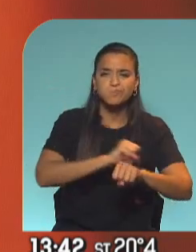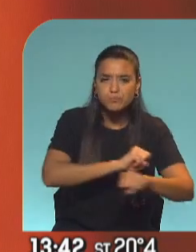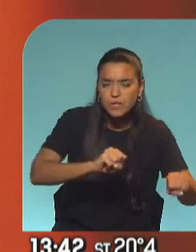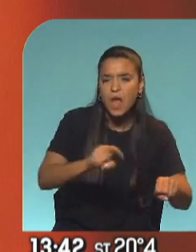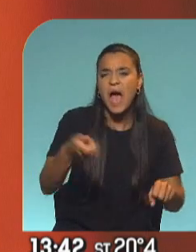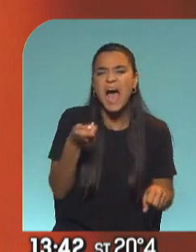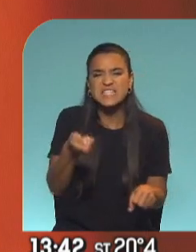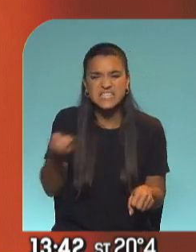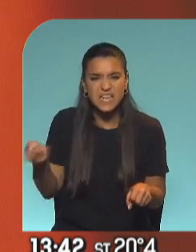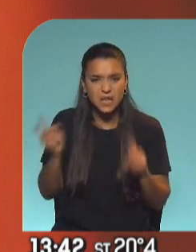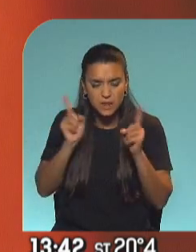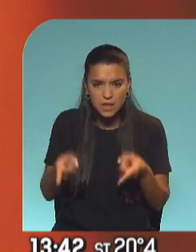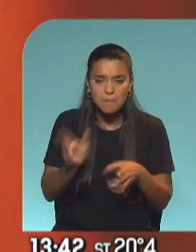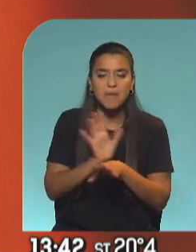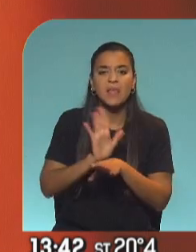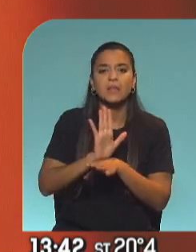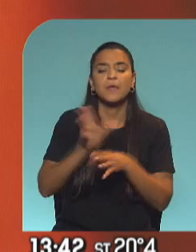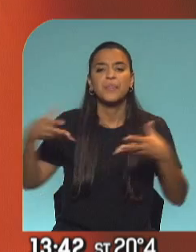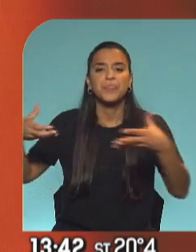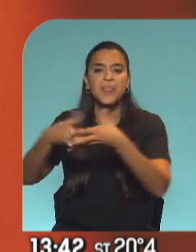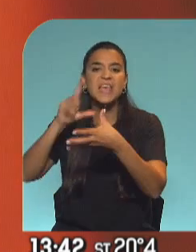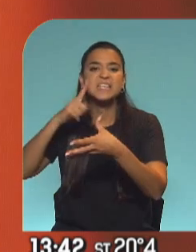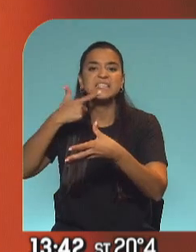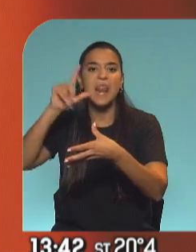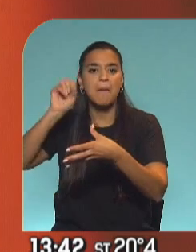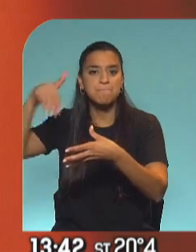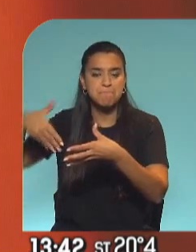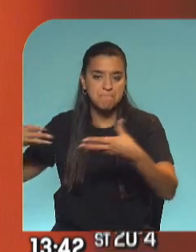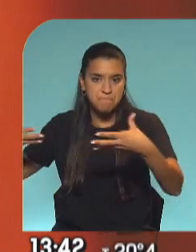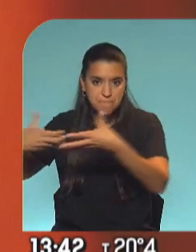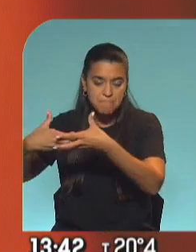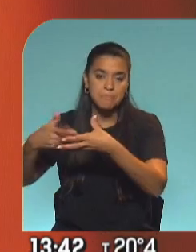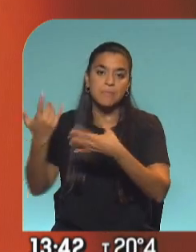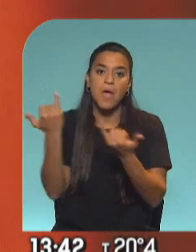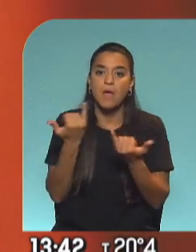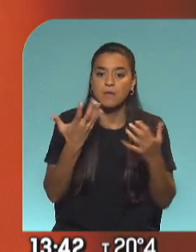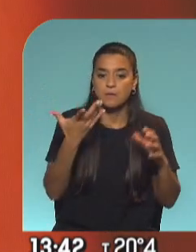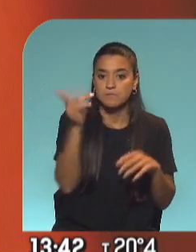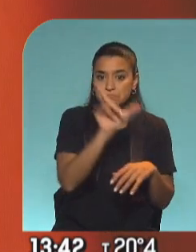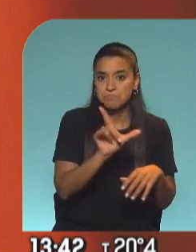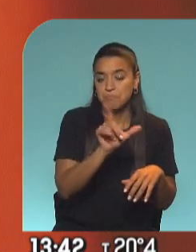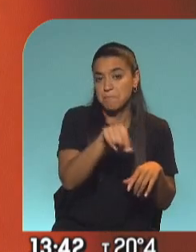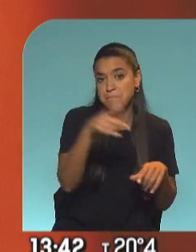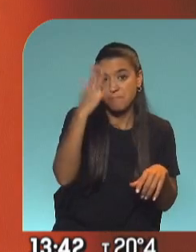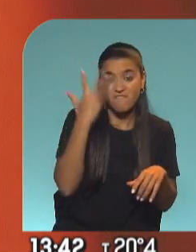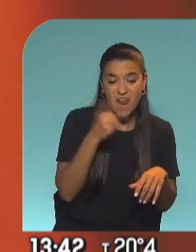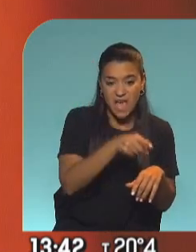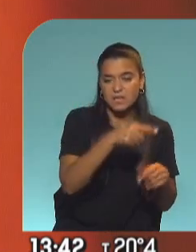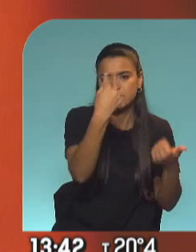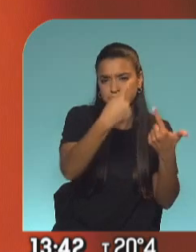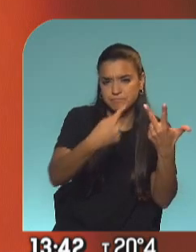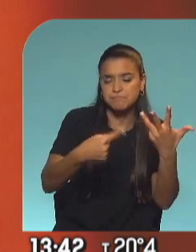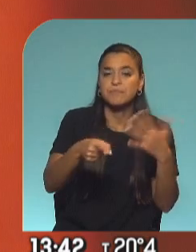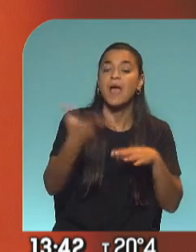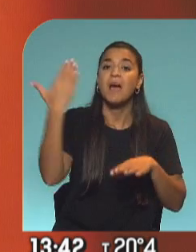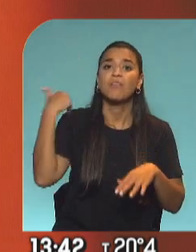de parte de integristas islamistas en distintos puntos del país. Como ya había sucedido en 2015 y en otras